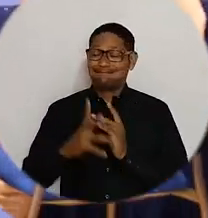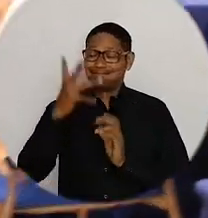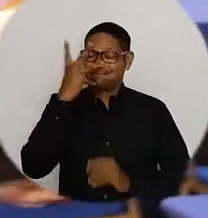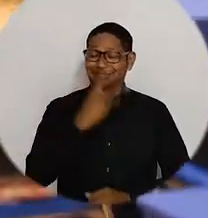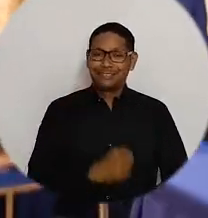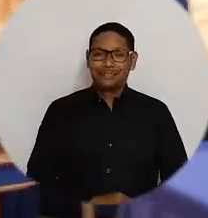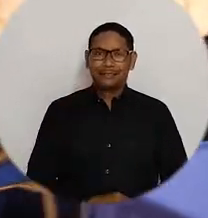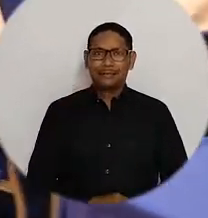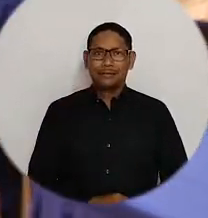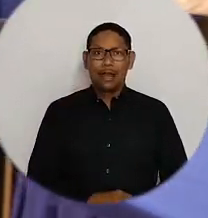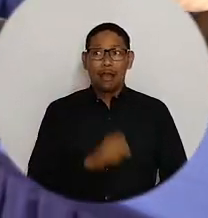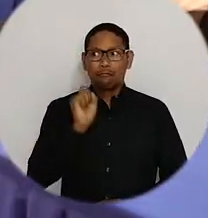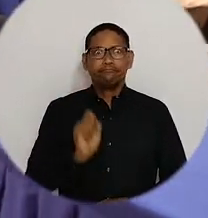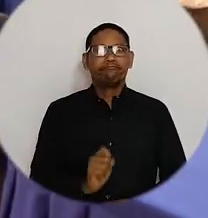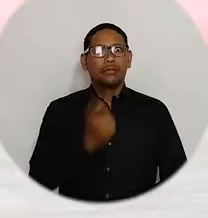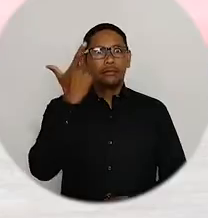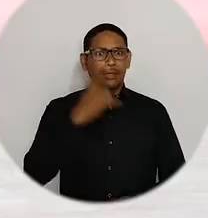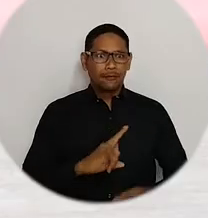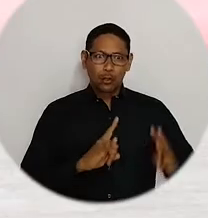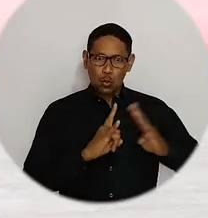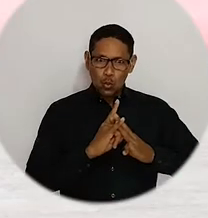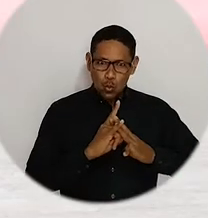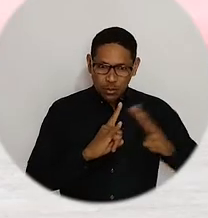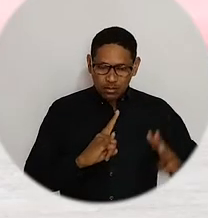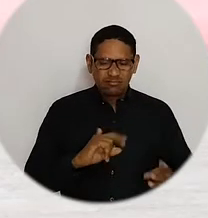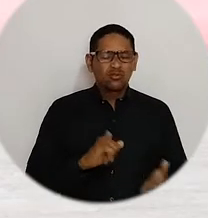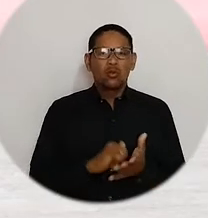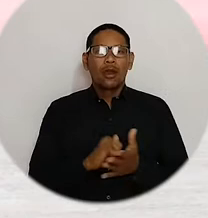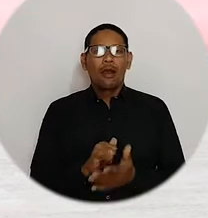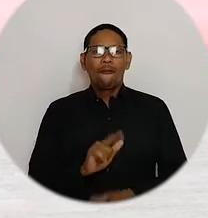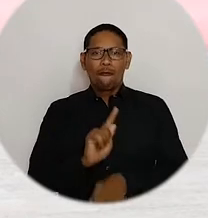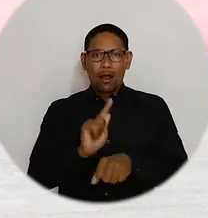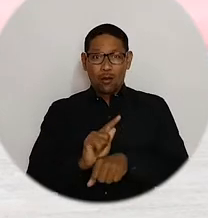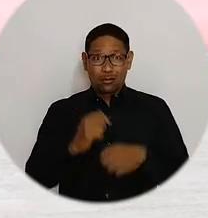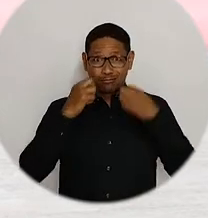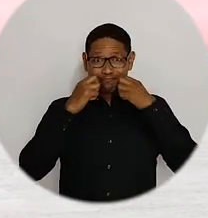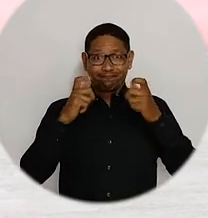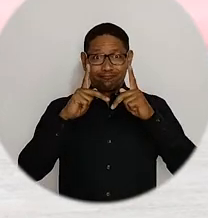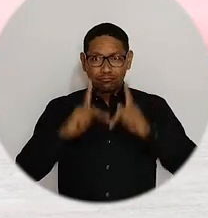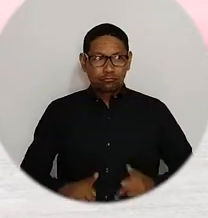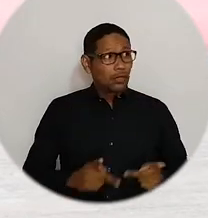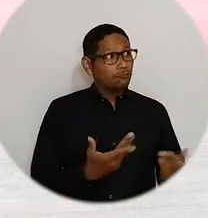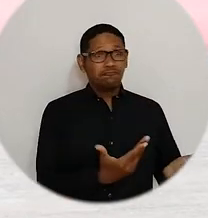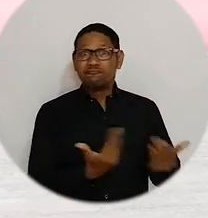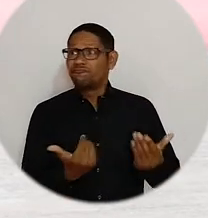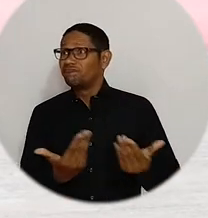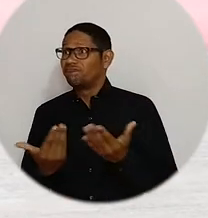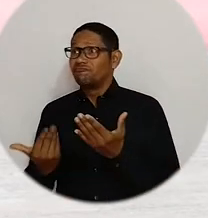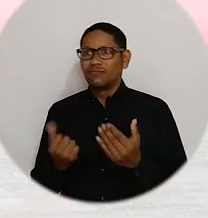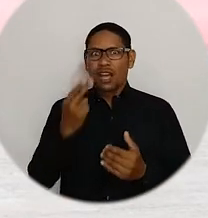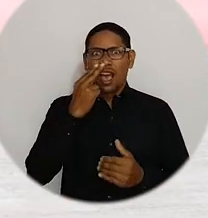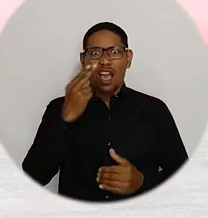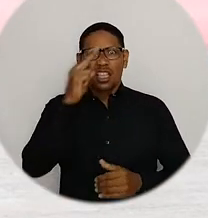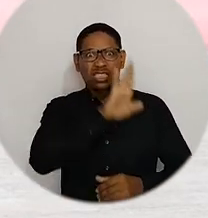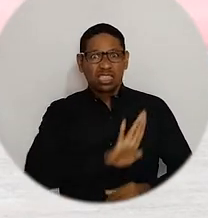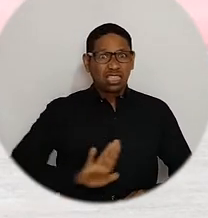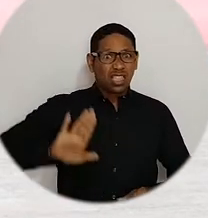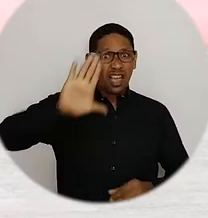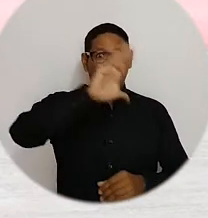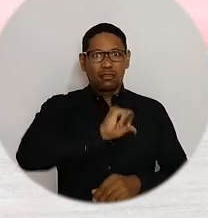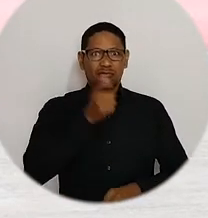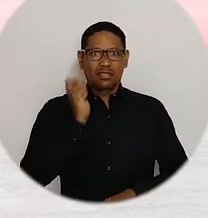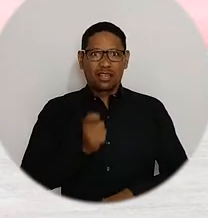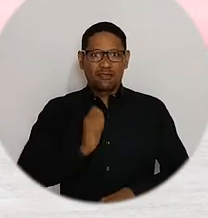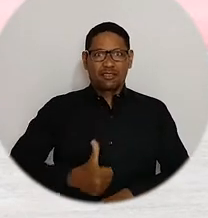calor de ciudad y su brisa de ciudad. Por primera vez la Universidad del Magdalena, a través de su Facultad de Humanidades, programa de Derecho, es sede del